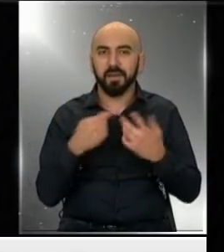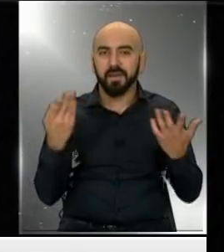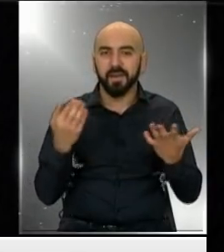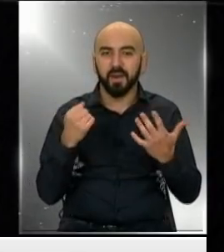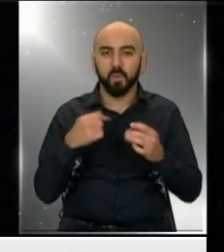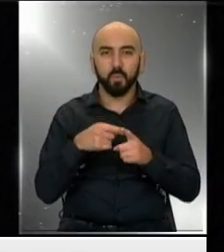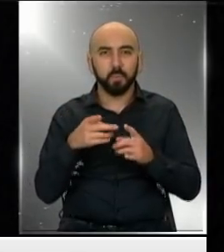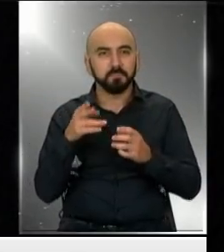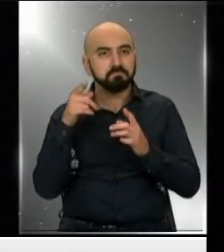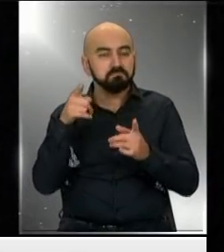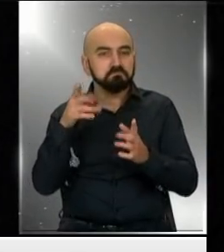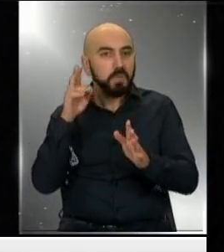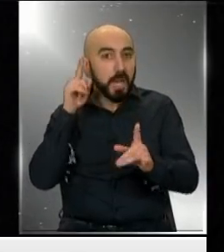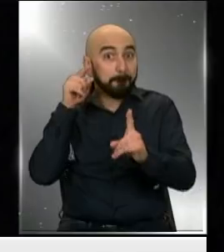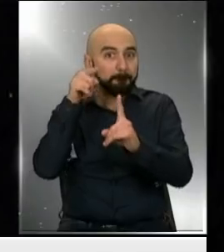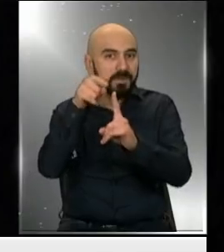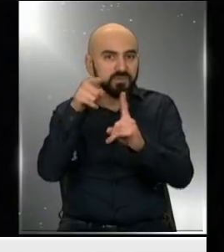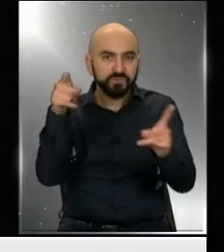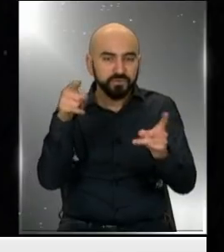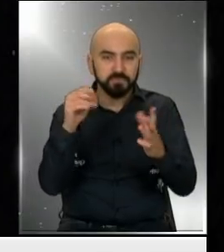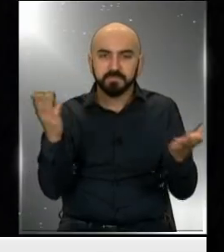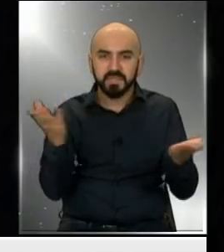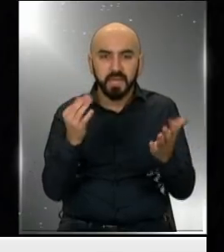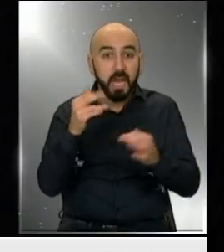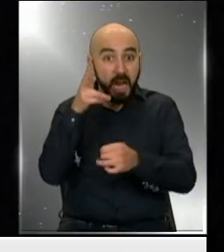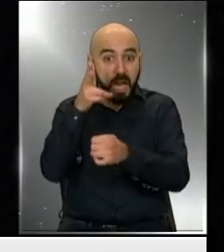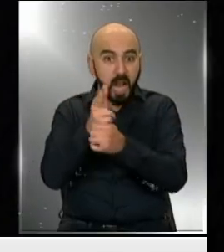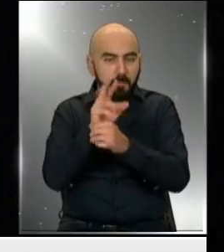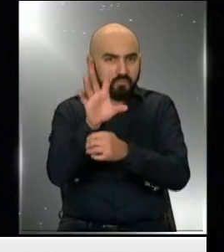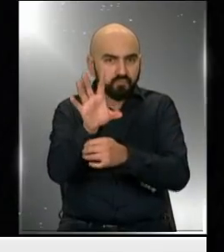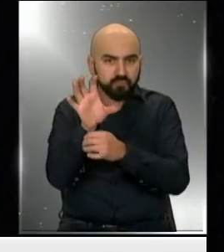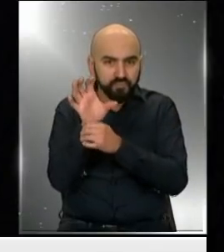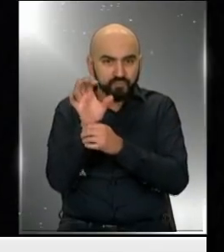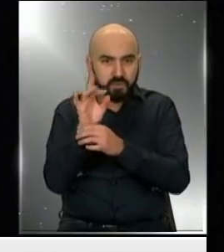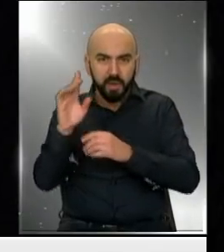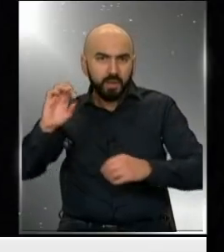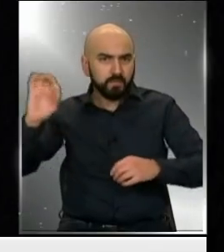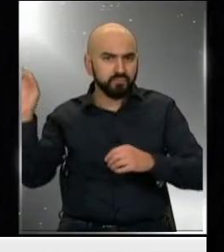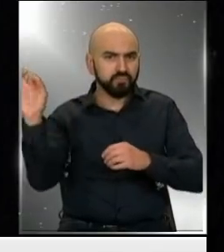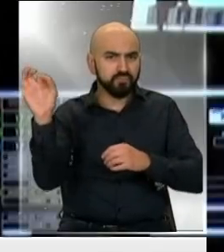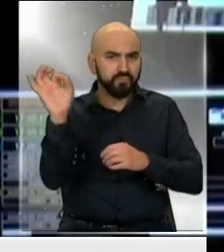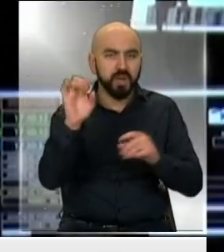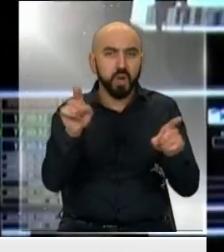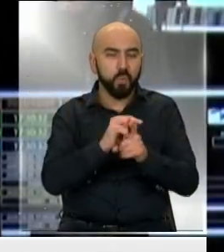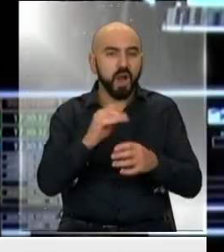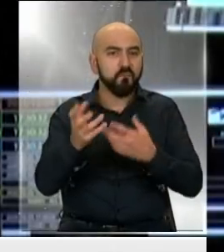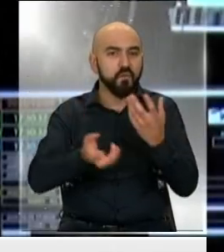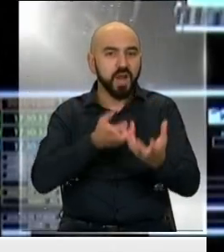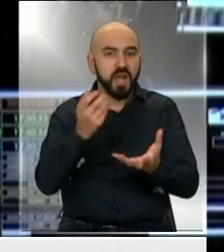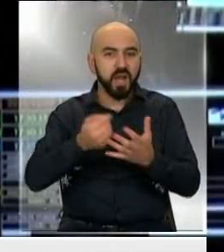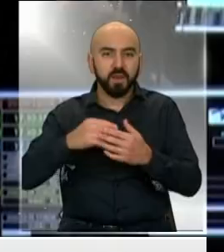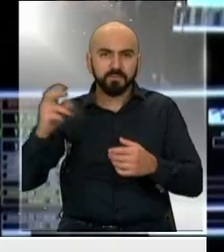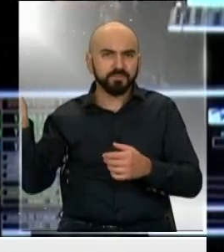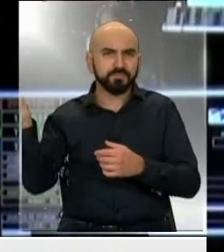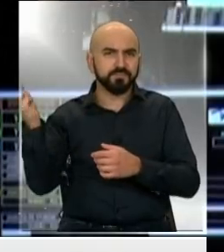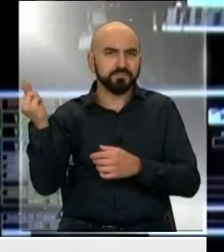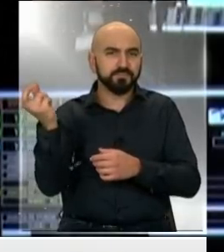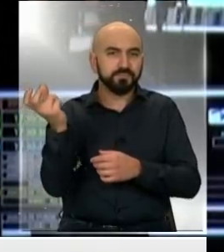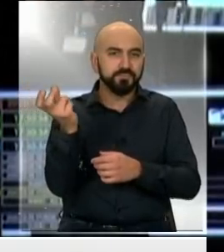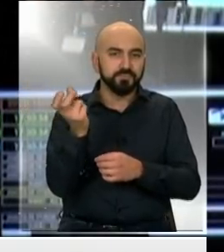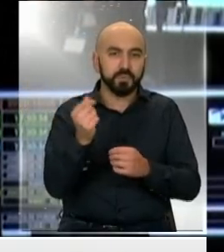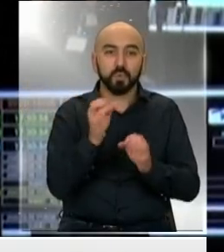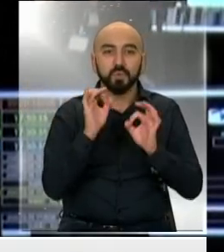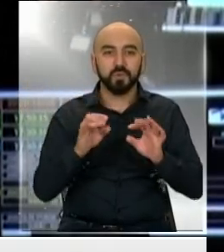misión sin precedentes. Las cámaras captaron la cápsula como una bola de fuego deslumbrante que atravesaba la región